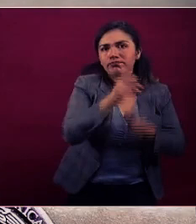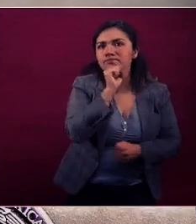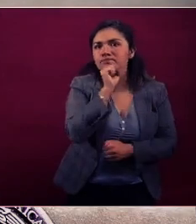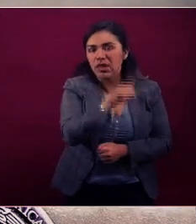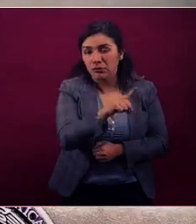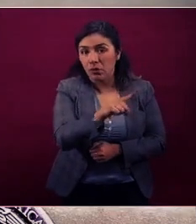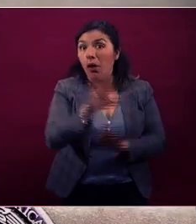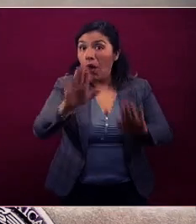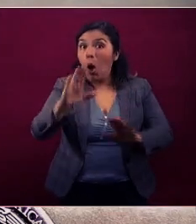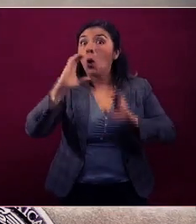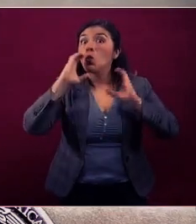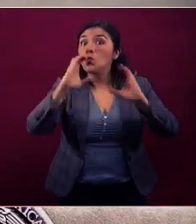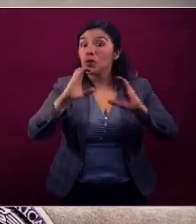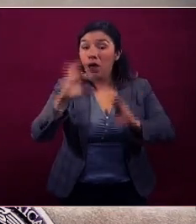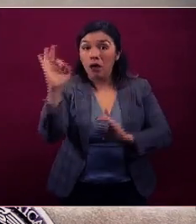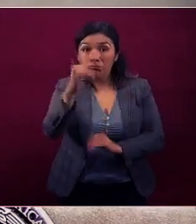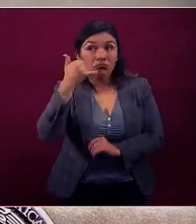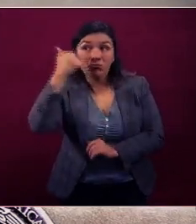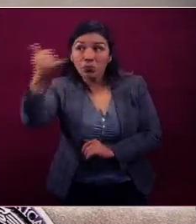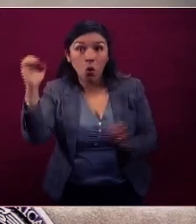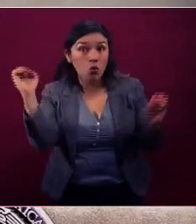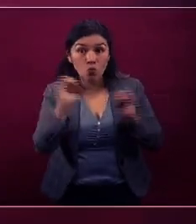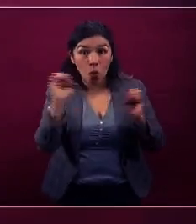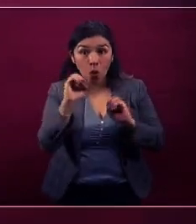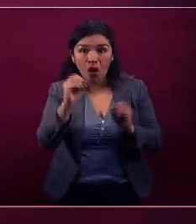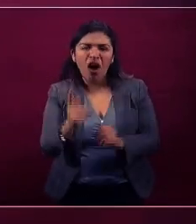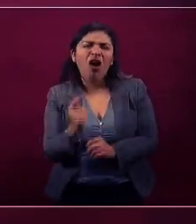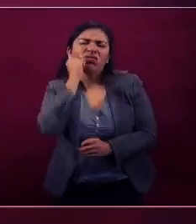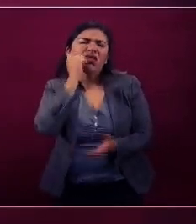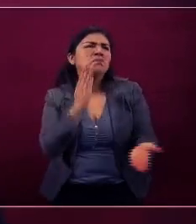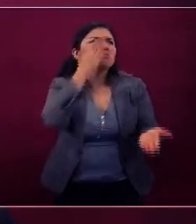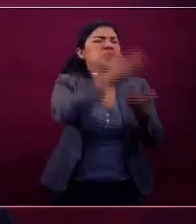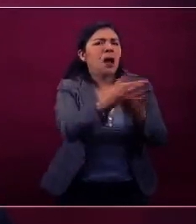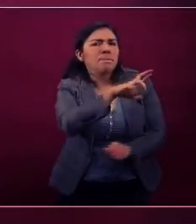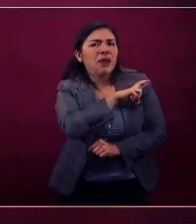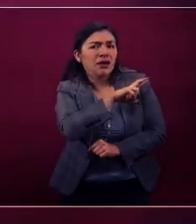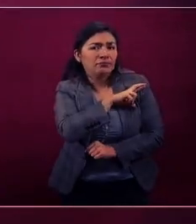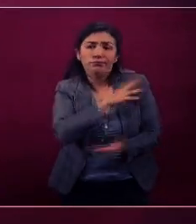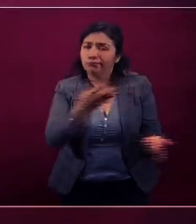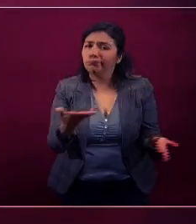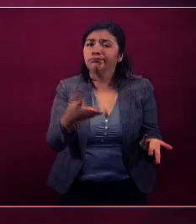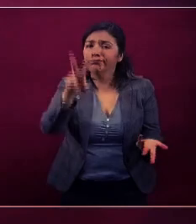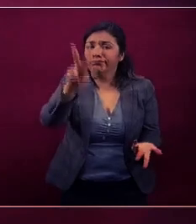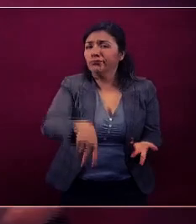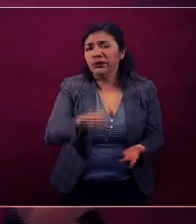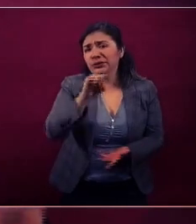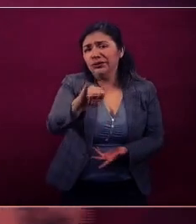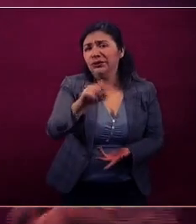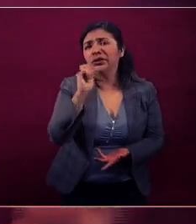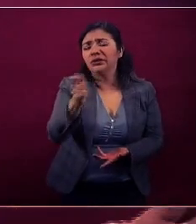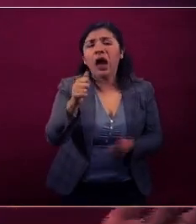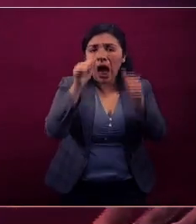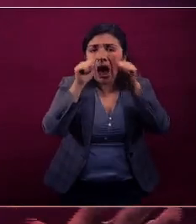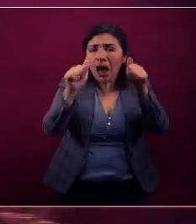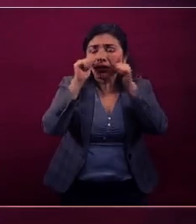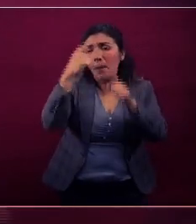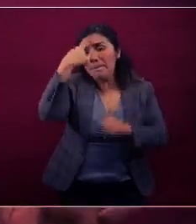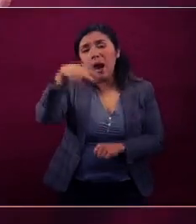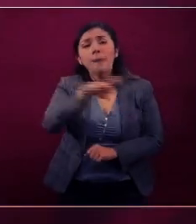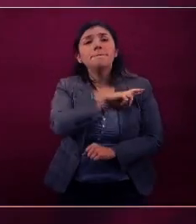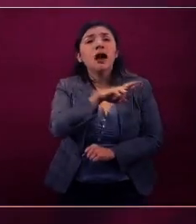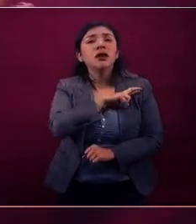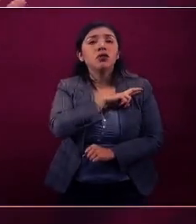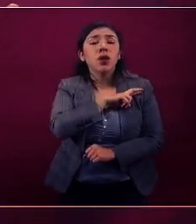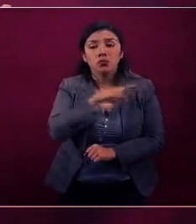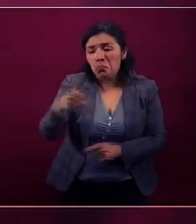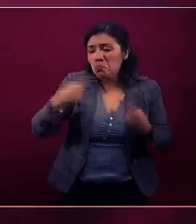esto, porque si no se hace ese procedimiento y se llega a un hospital privado, pues efectivamente, tal como usted lo relata, es una atención privada de